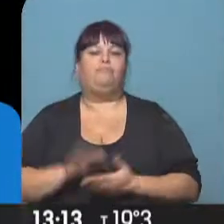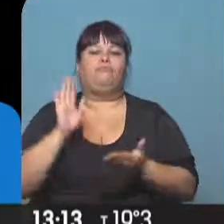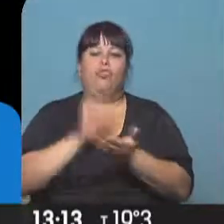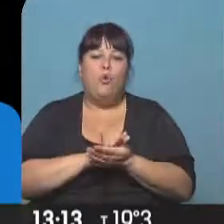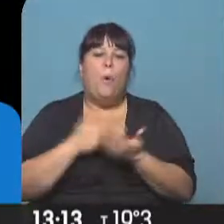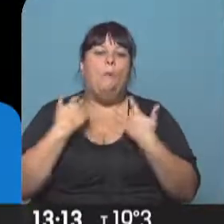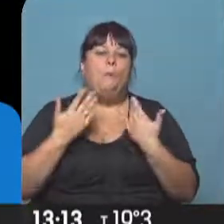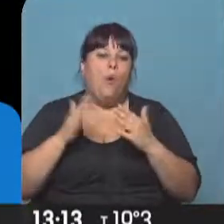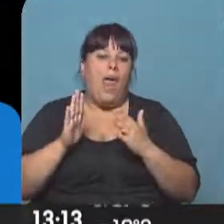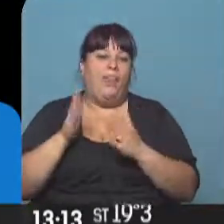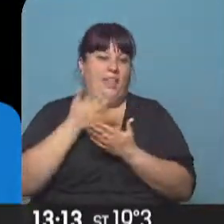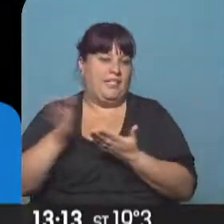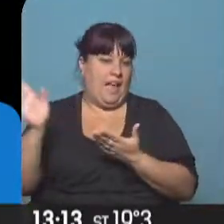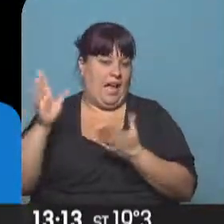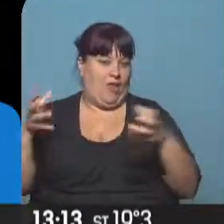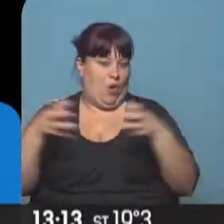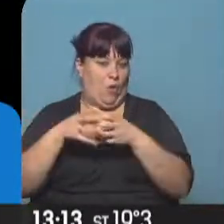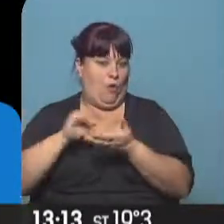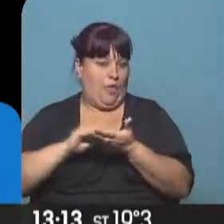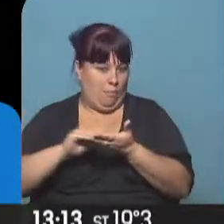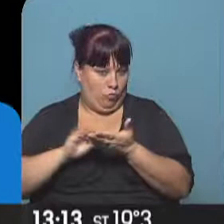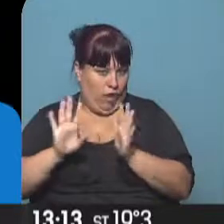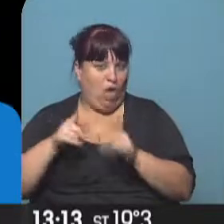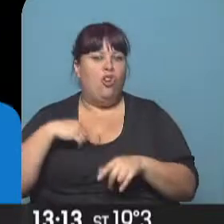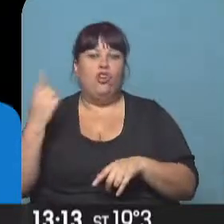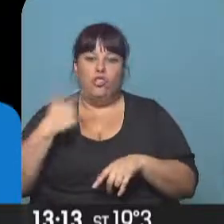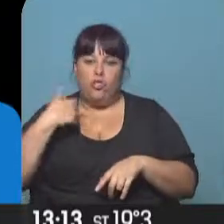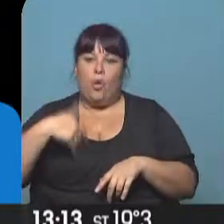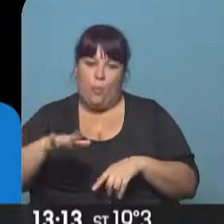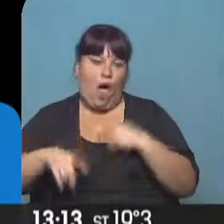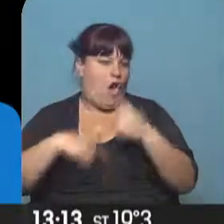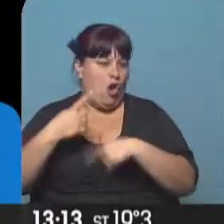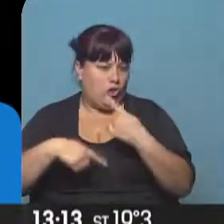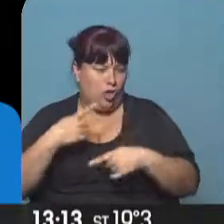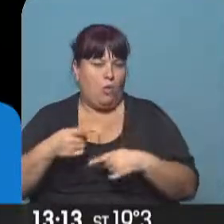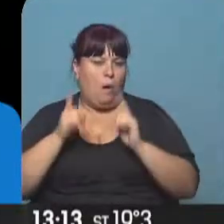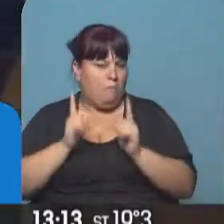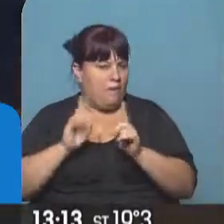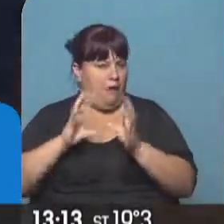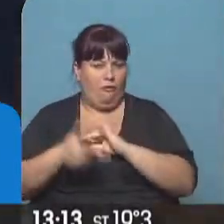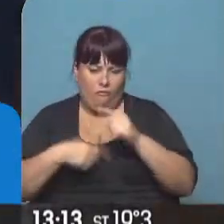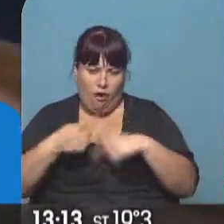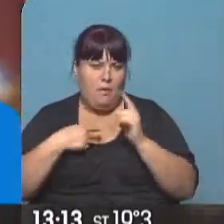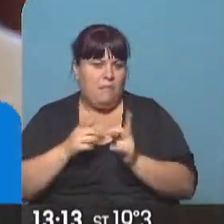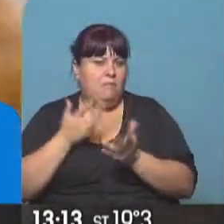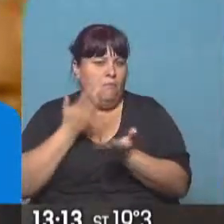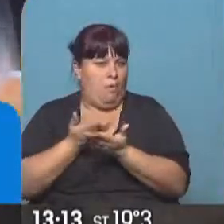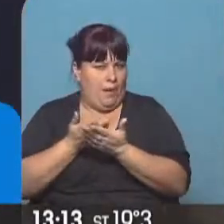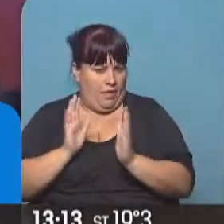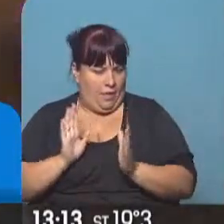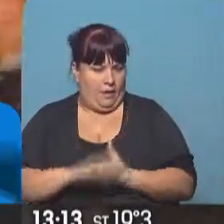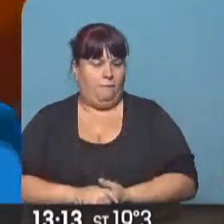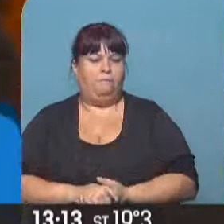a la posibilidad de excluirlo del cuerpo. Así que nosotros vamos a seguir siendo consecuentes con lo que venimos